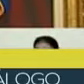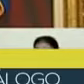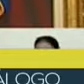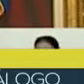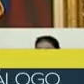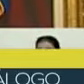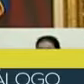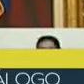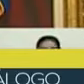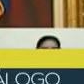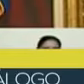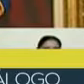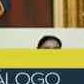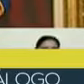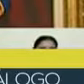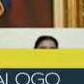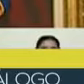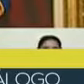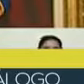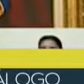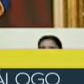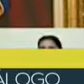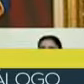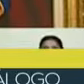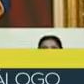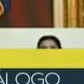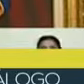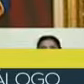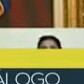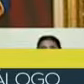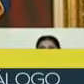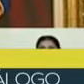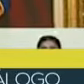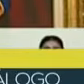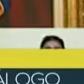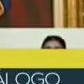¿Cuántas grandes ligas no tenemos en los Estados Unidos ya, verdad?